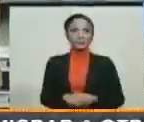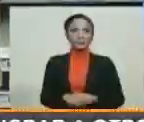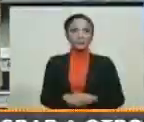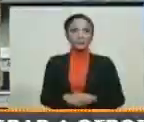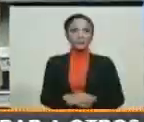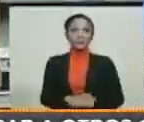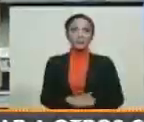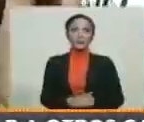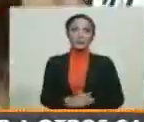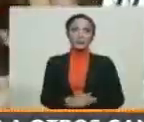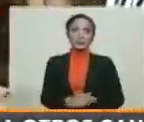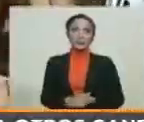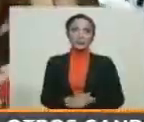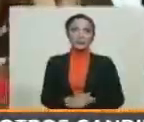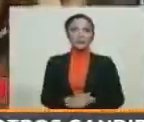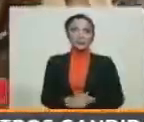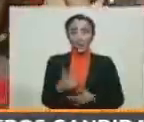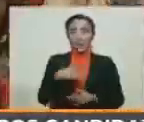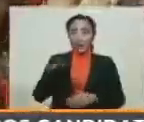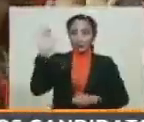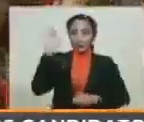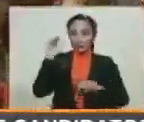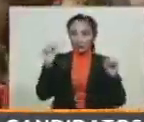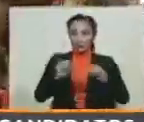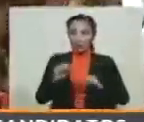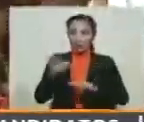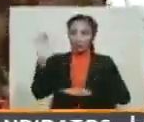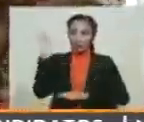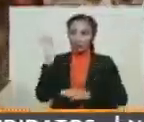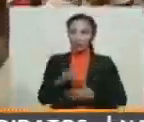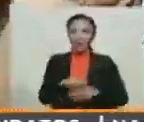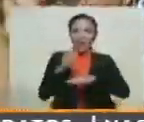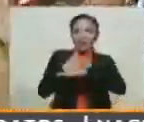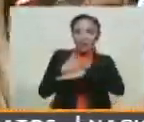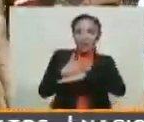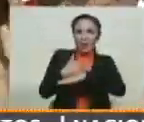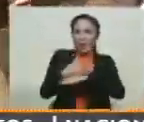lo juro tempranito